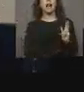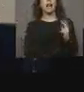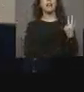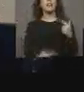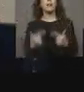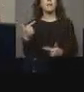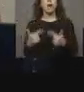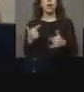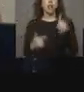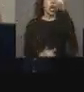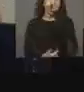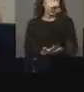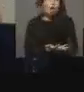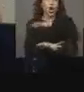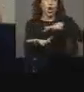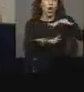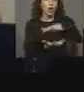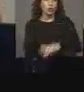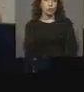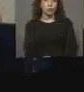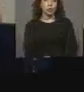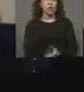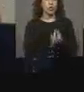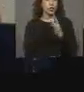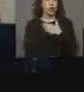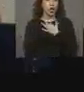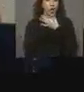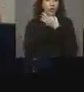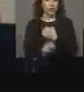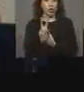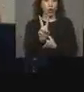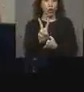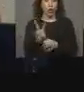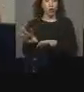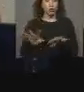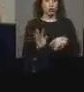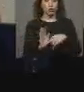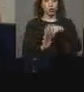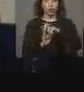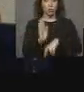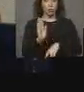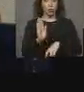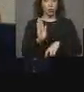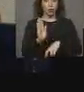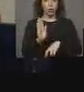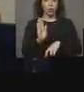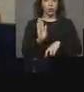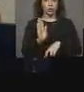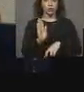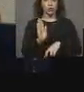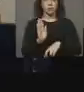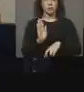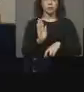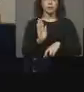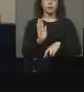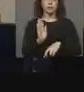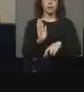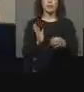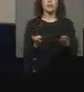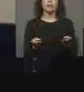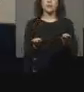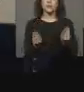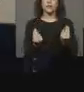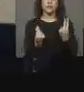políticos inescrupulosos. Solo mencionaré dos aspectos del proyecto que de por sí merecen